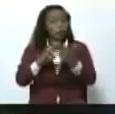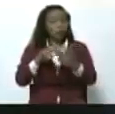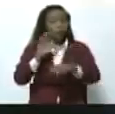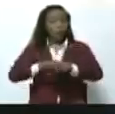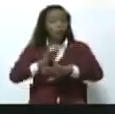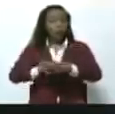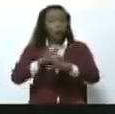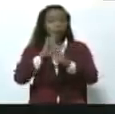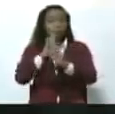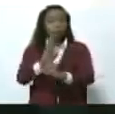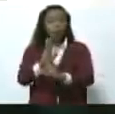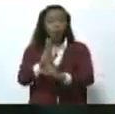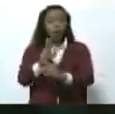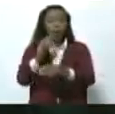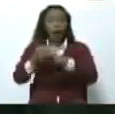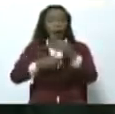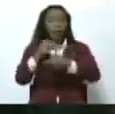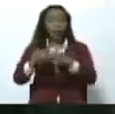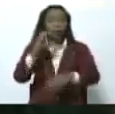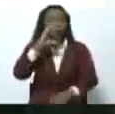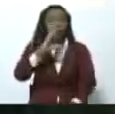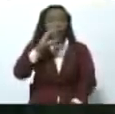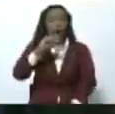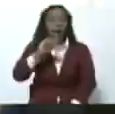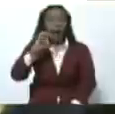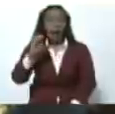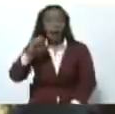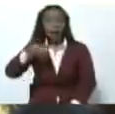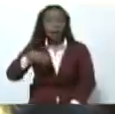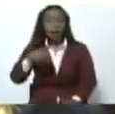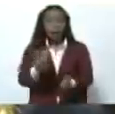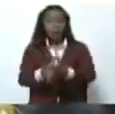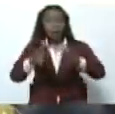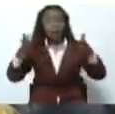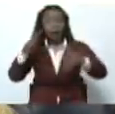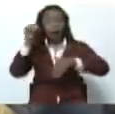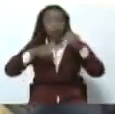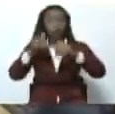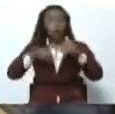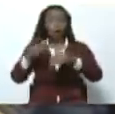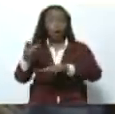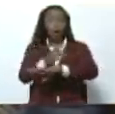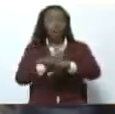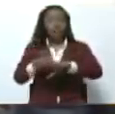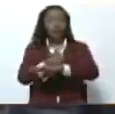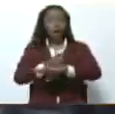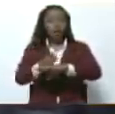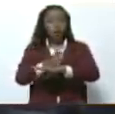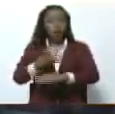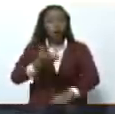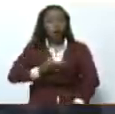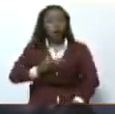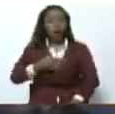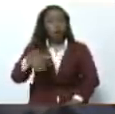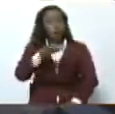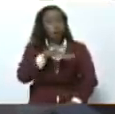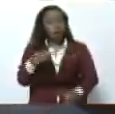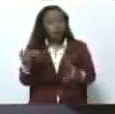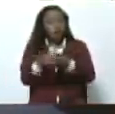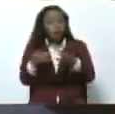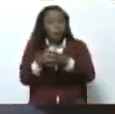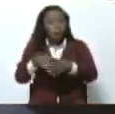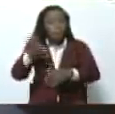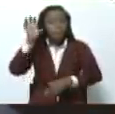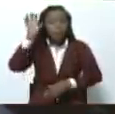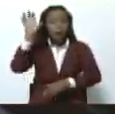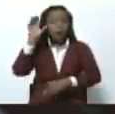sido los resultados emitidos por el Consejo Nacional Electoral en estas megaelecciones de gobernadores y alcaldes, donde el gran polo patriótico